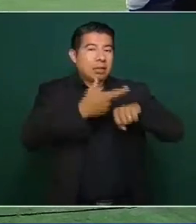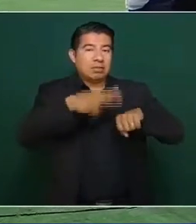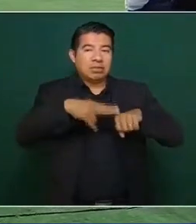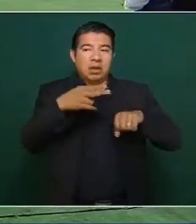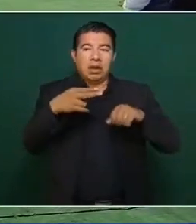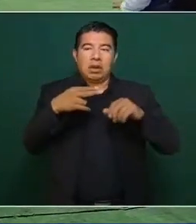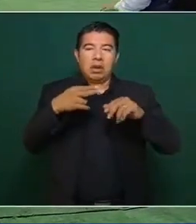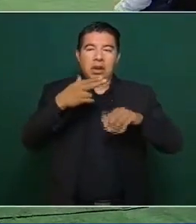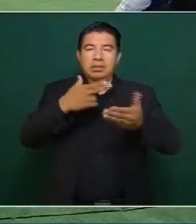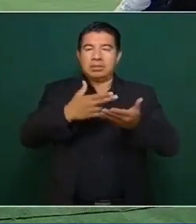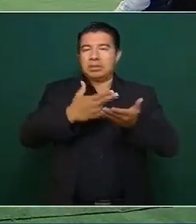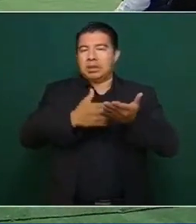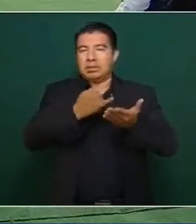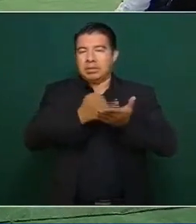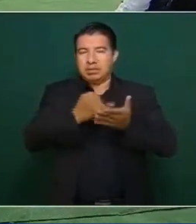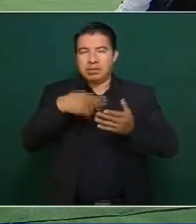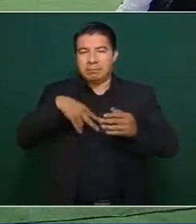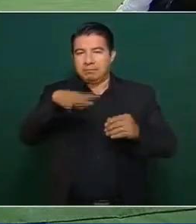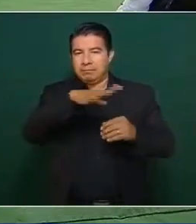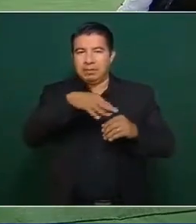y el ingeniero